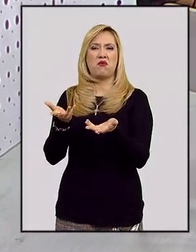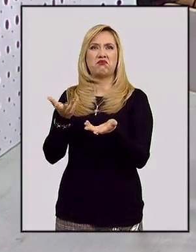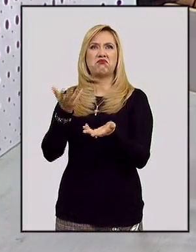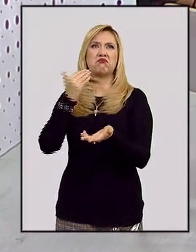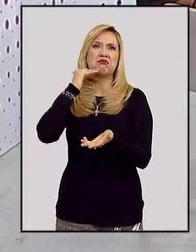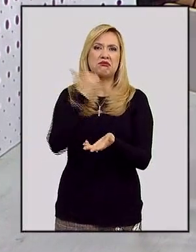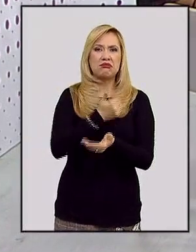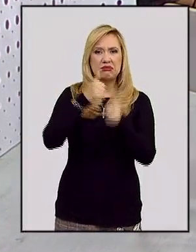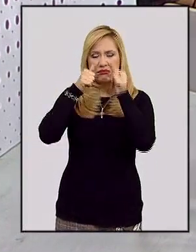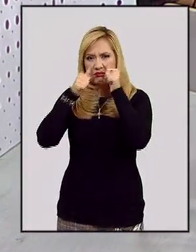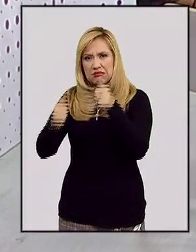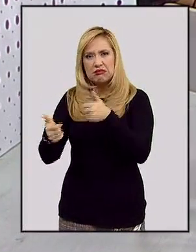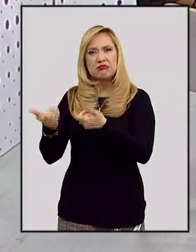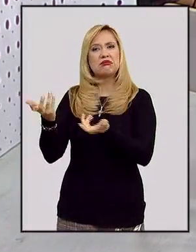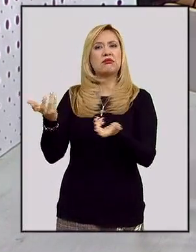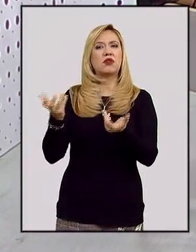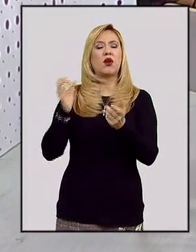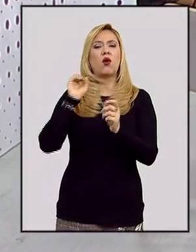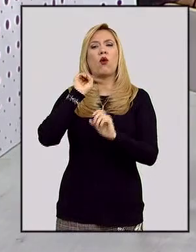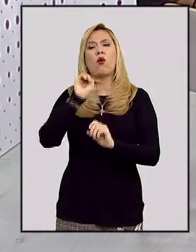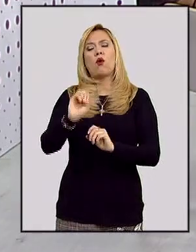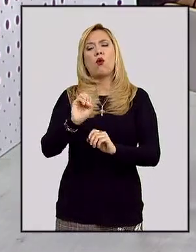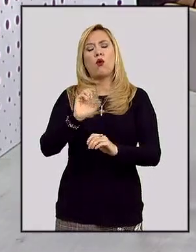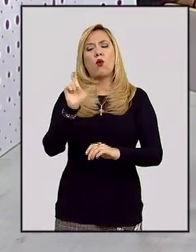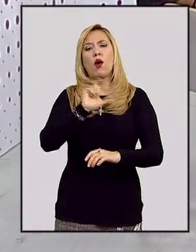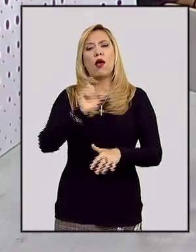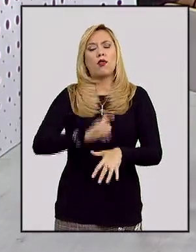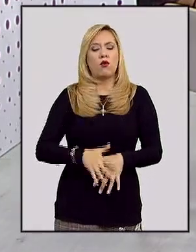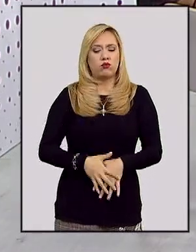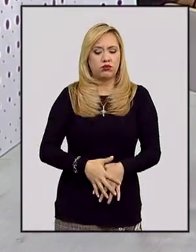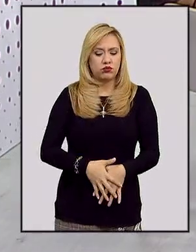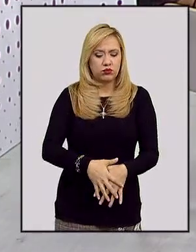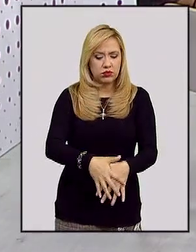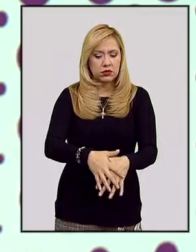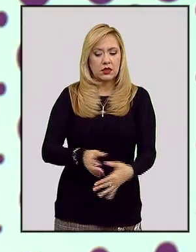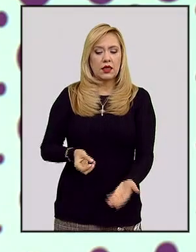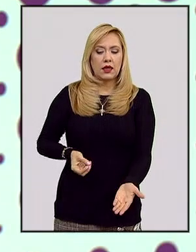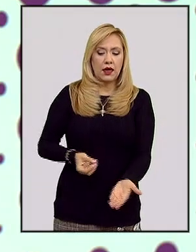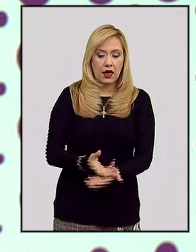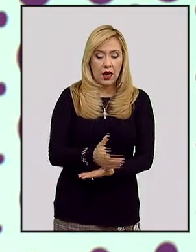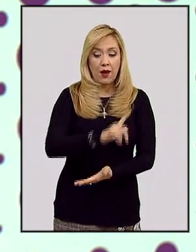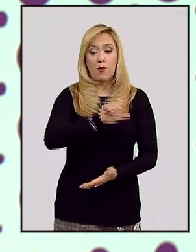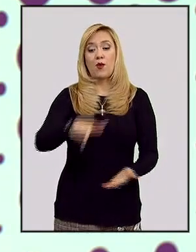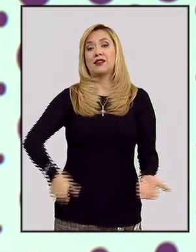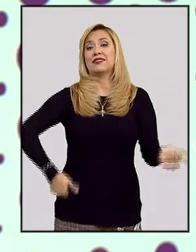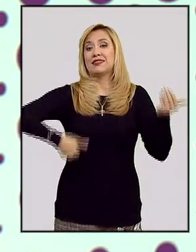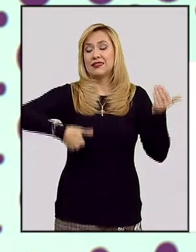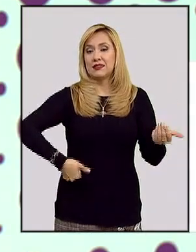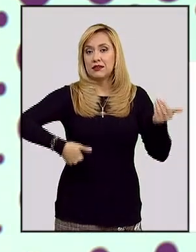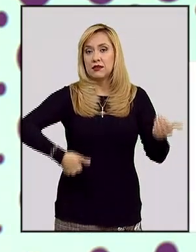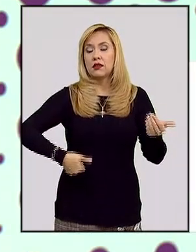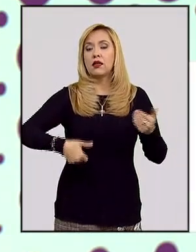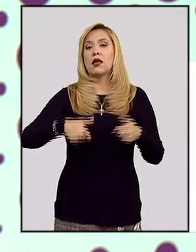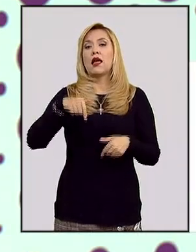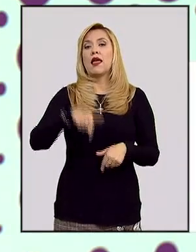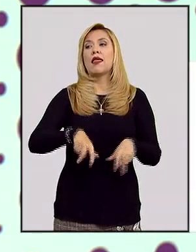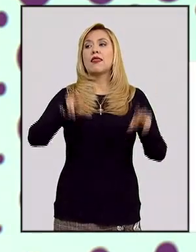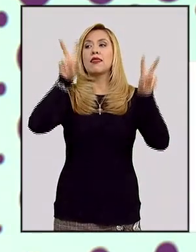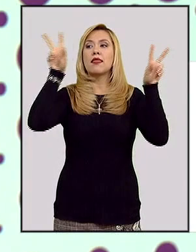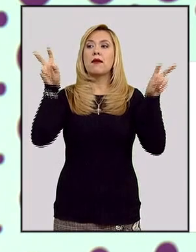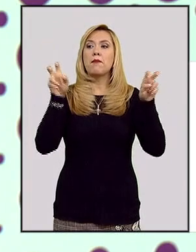mujeres cuando están durante el embarazo, el parto y el posparto, que tiene que ver con este tema